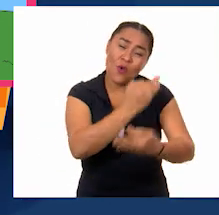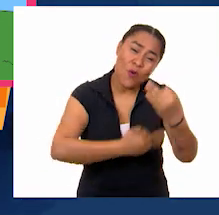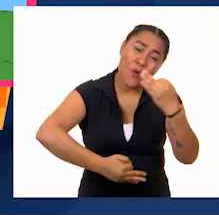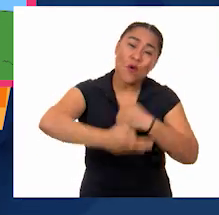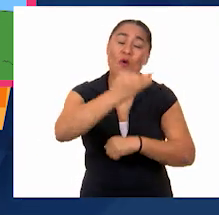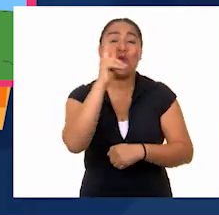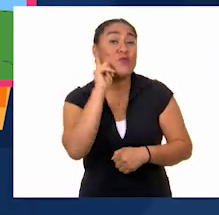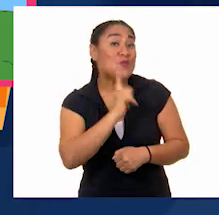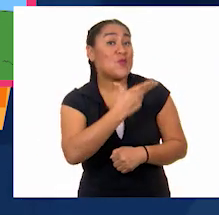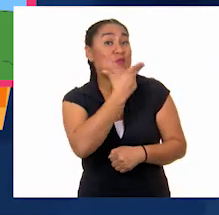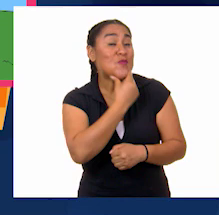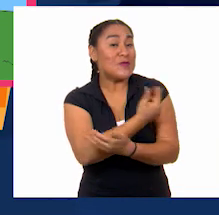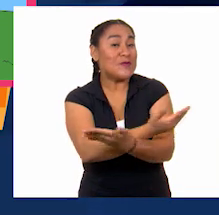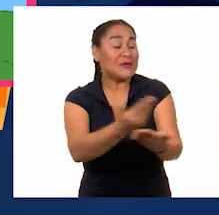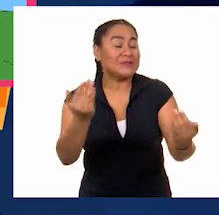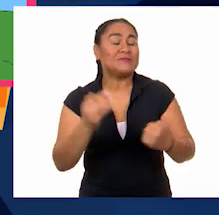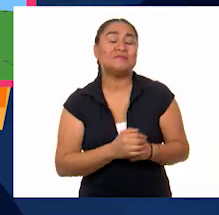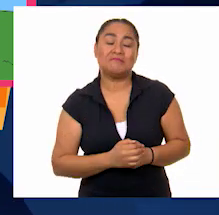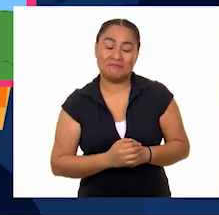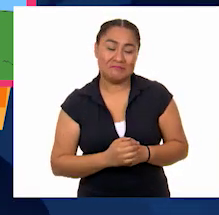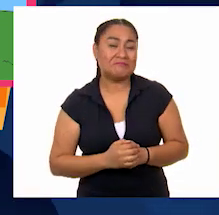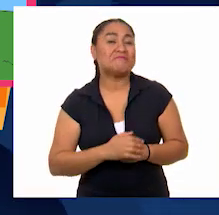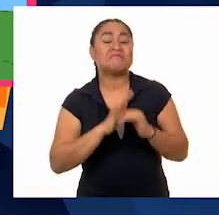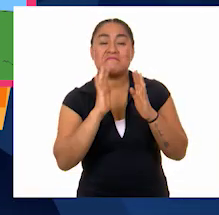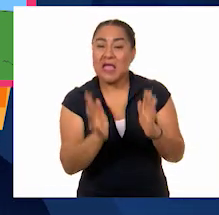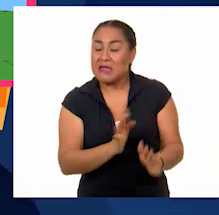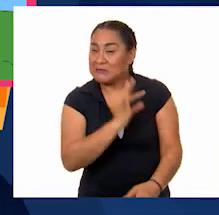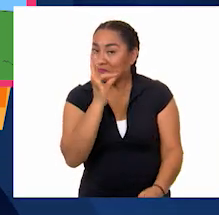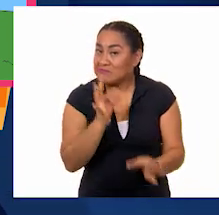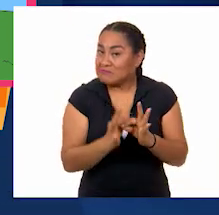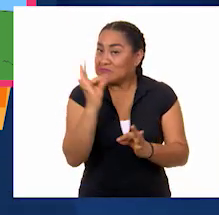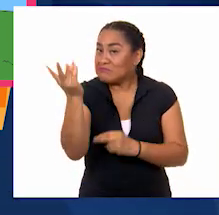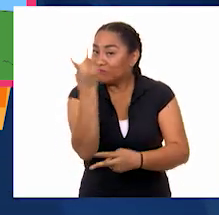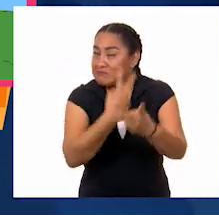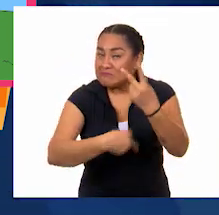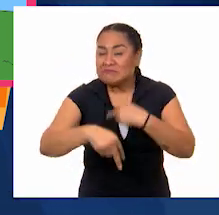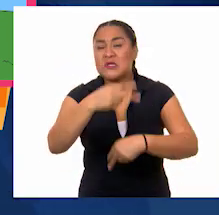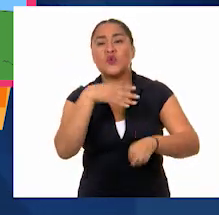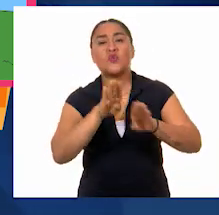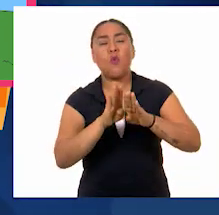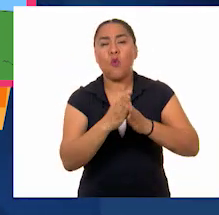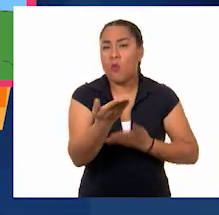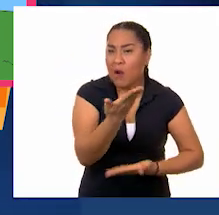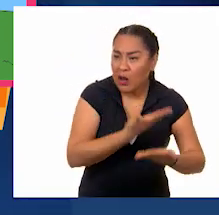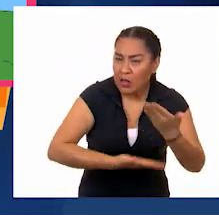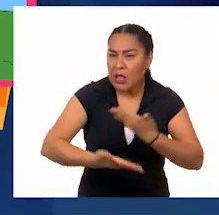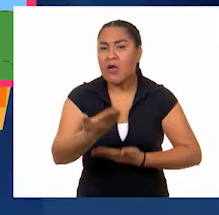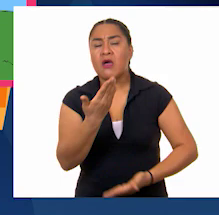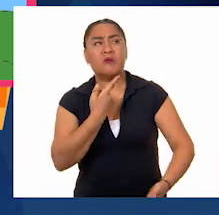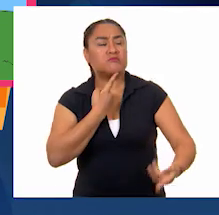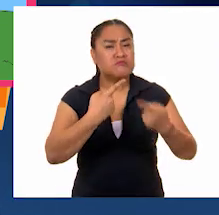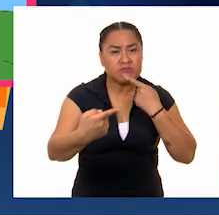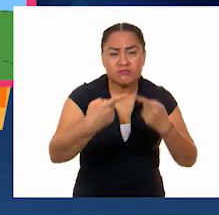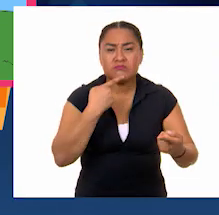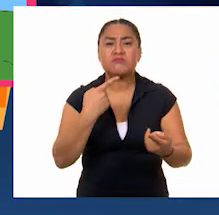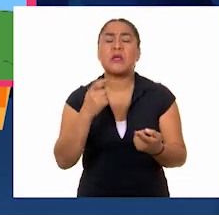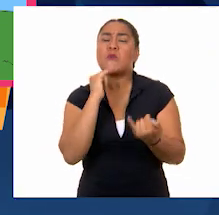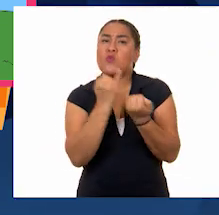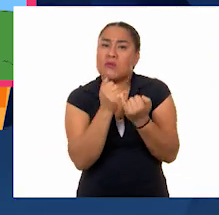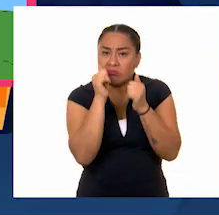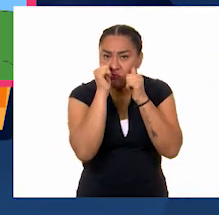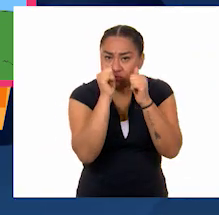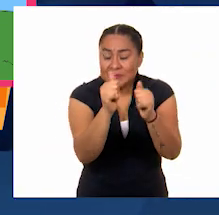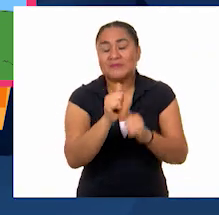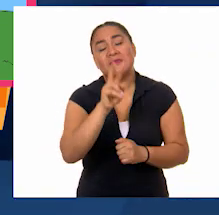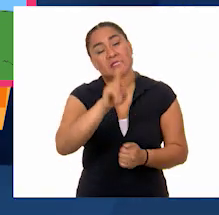a todos! ¡Llegaron compartiendo, dialogando y escuchando!